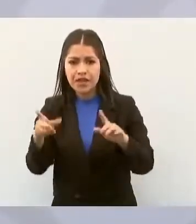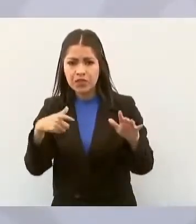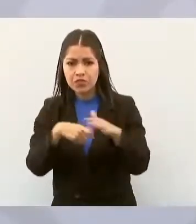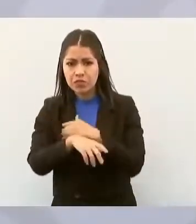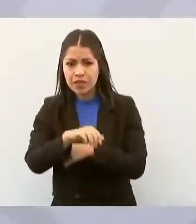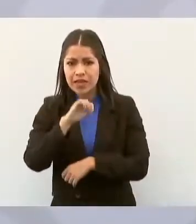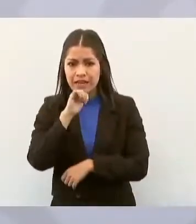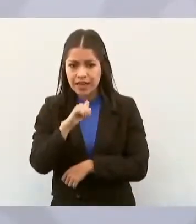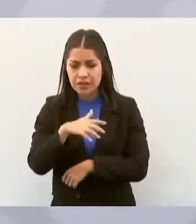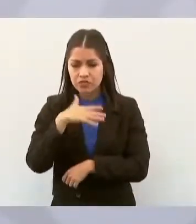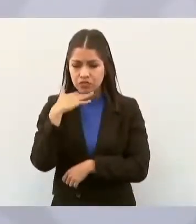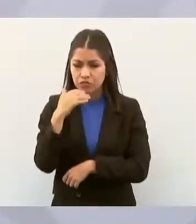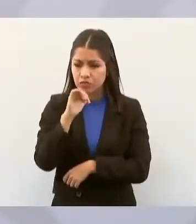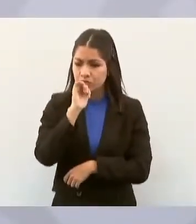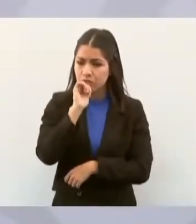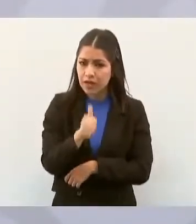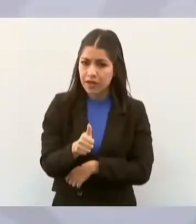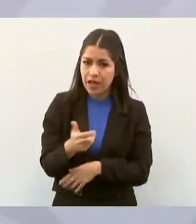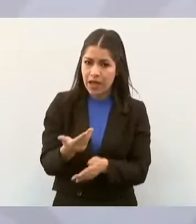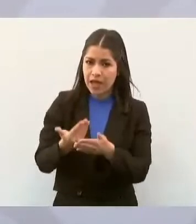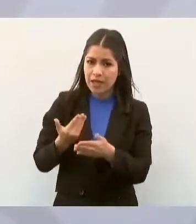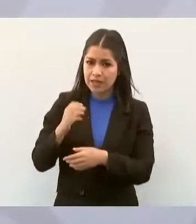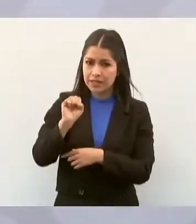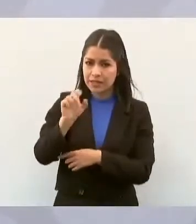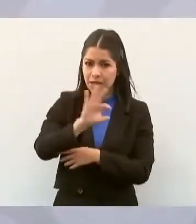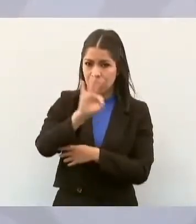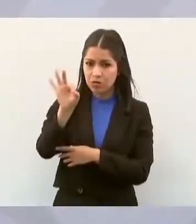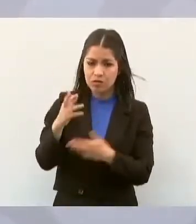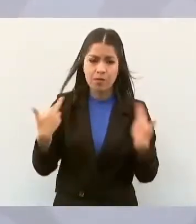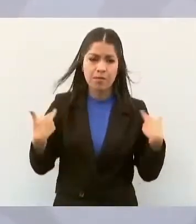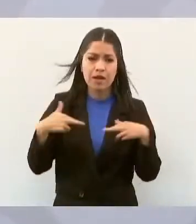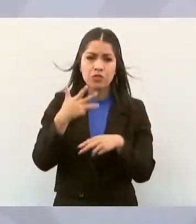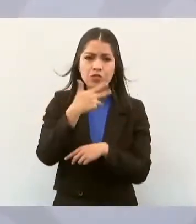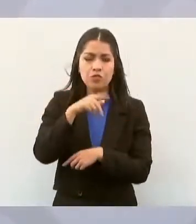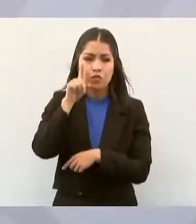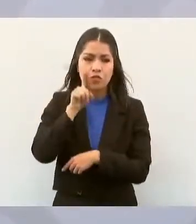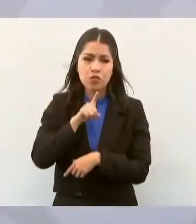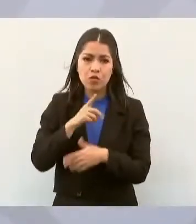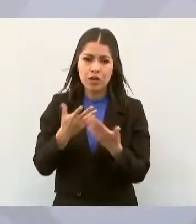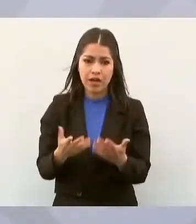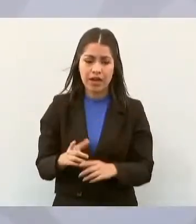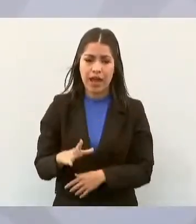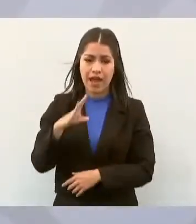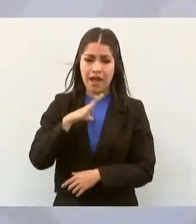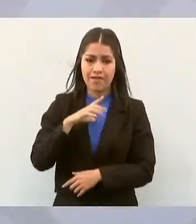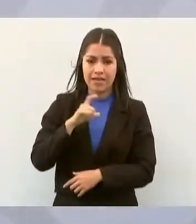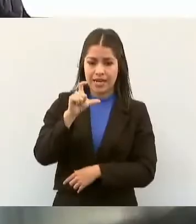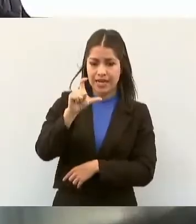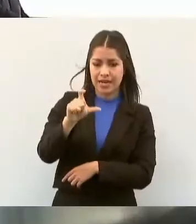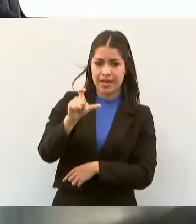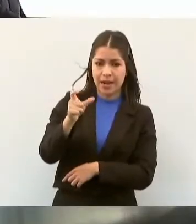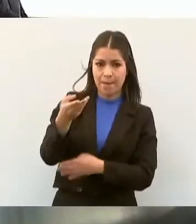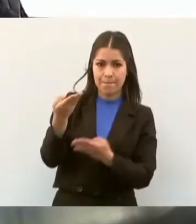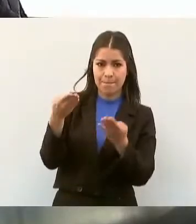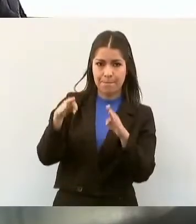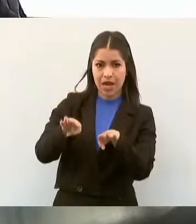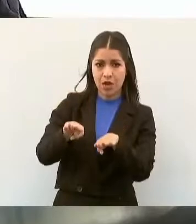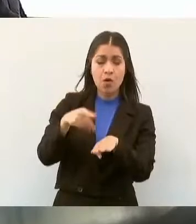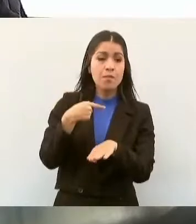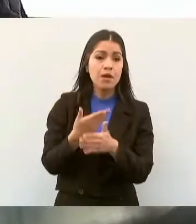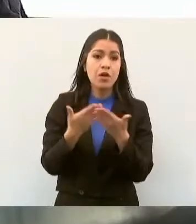gobierno, el 60% de los maestros cobraba con tarjeta. Y hoy, un año